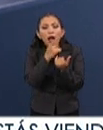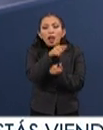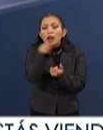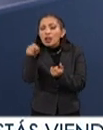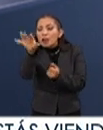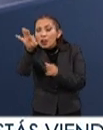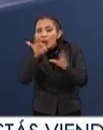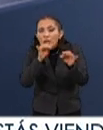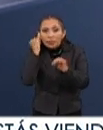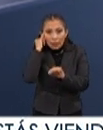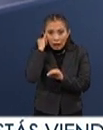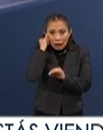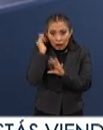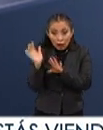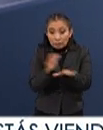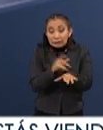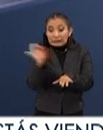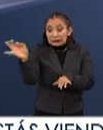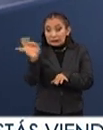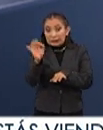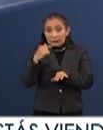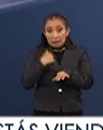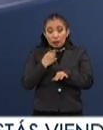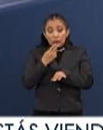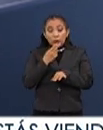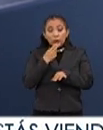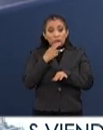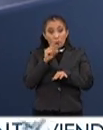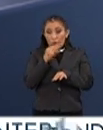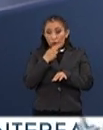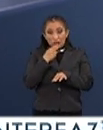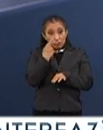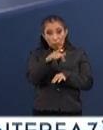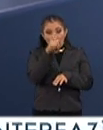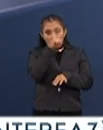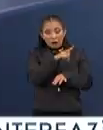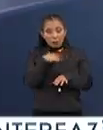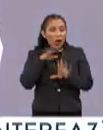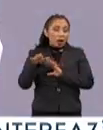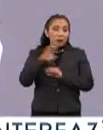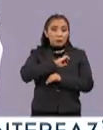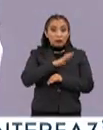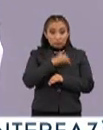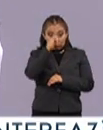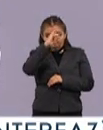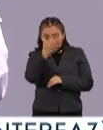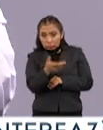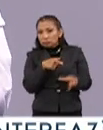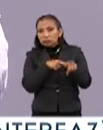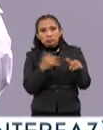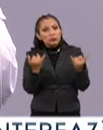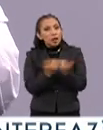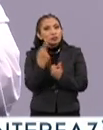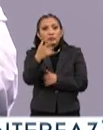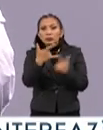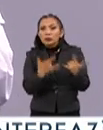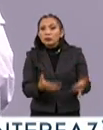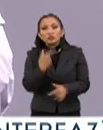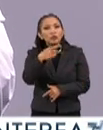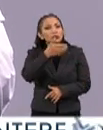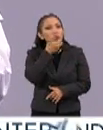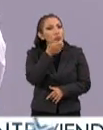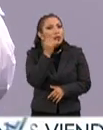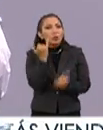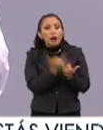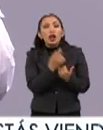una identidad indígena. Claro. Si alguien ha dejado de utilizar la lengua, eso no le quita su identidad, ni su historia, ni sus